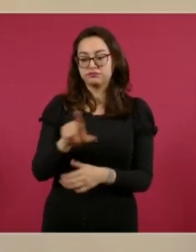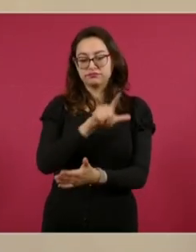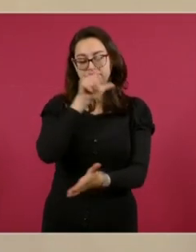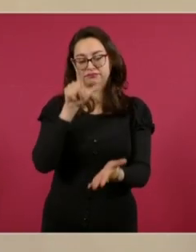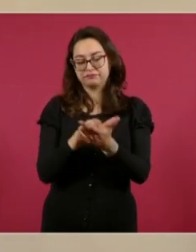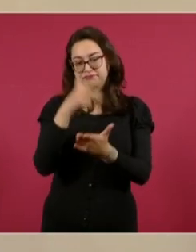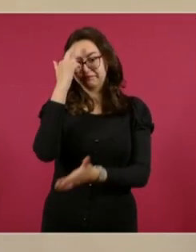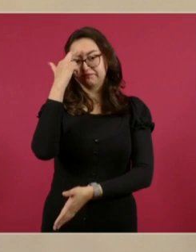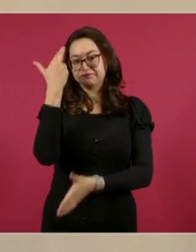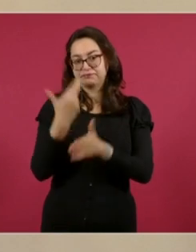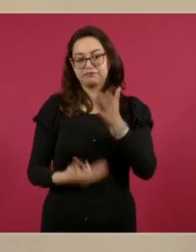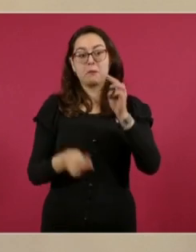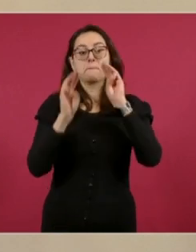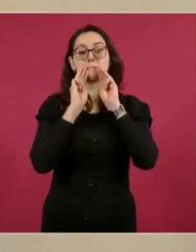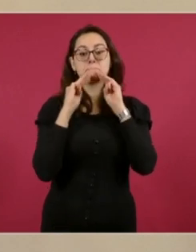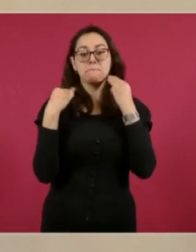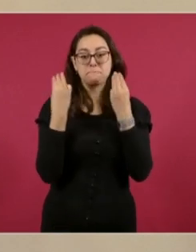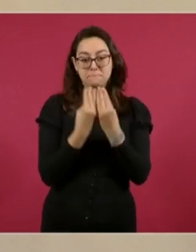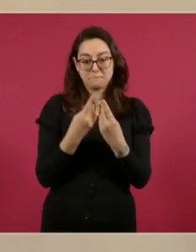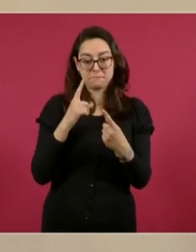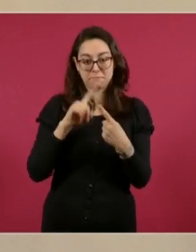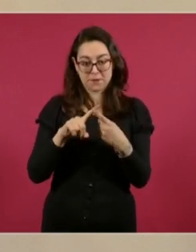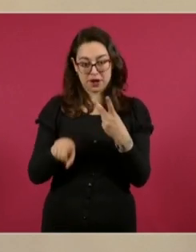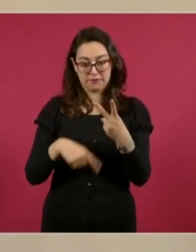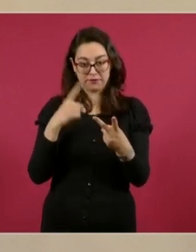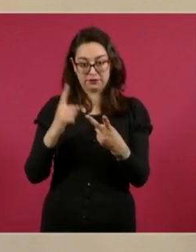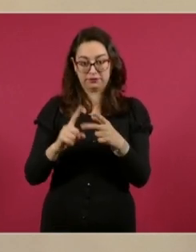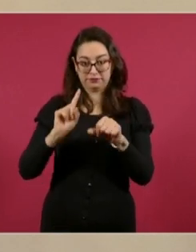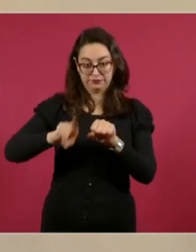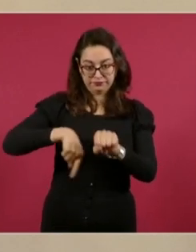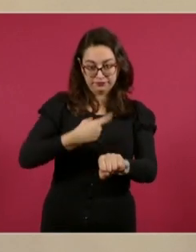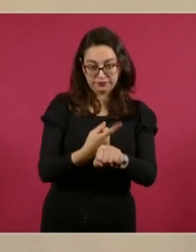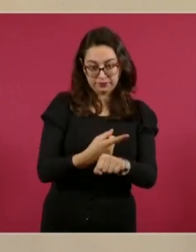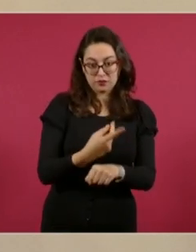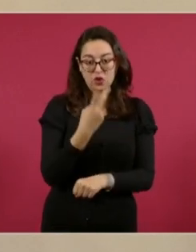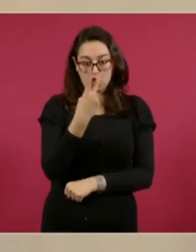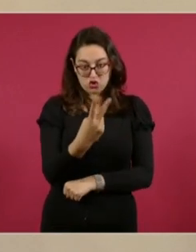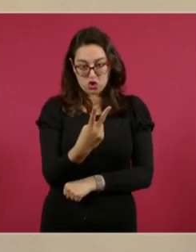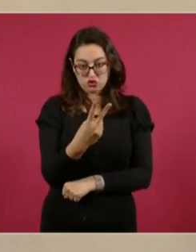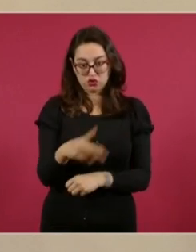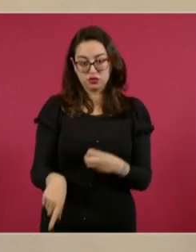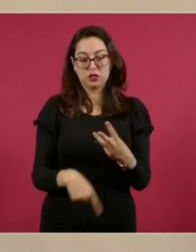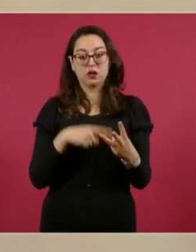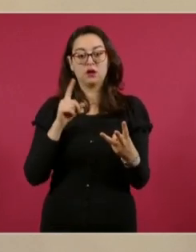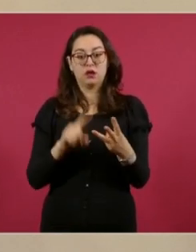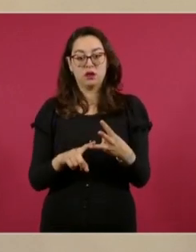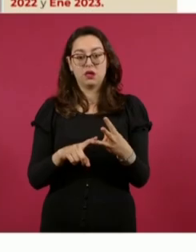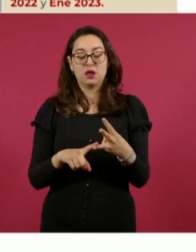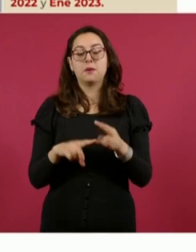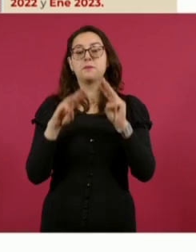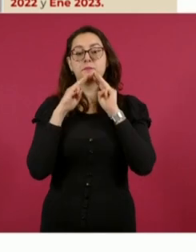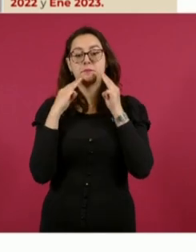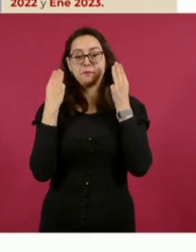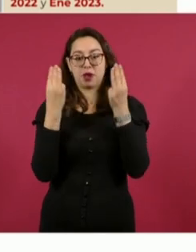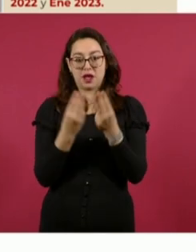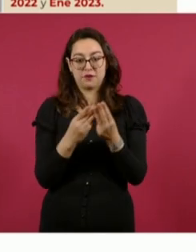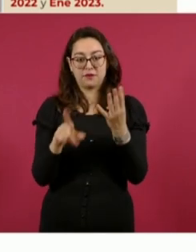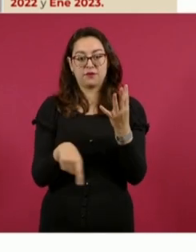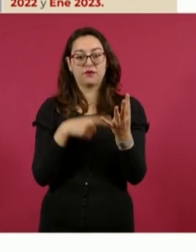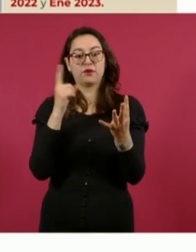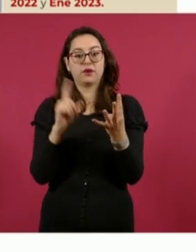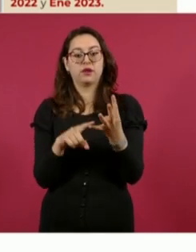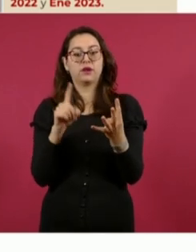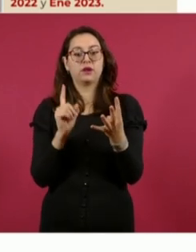delictuosa, agresión sexual, tenemos 2, y también asociación delictuosa, así como